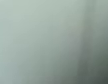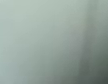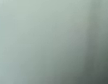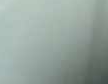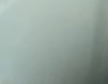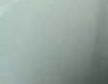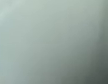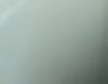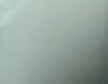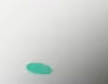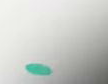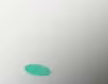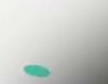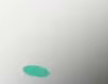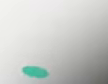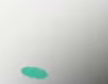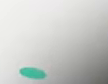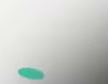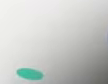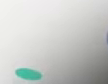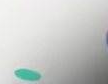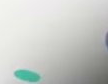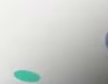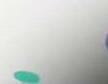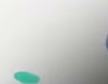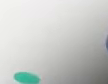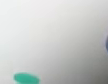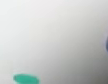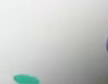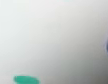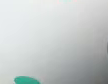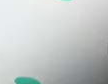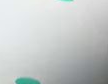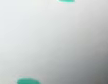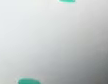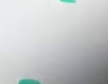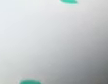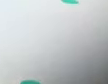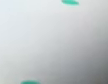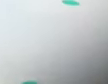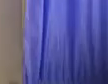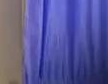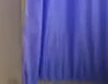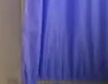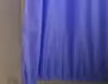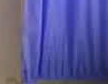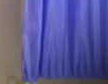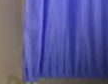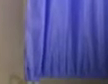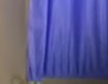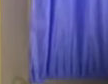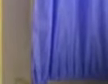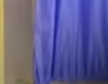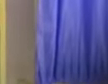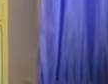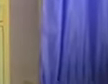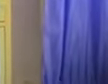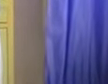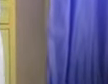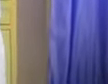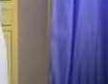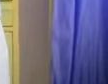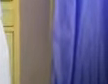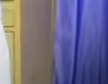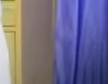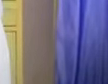la normatividad vigente reglamentada por el Ministerio de Salud. Capresoca garantizó la prestación del servicio de sus afiliados con